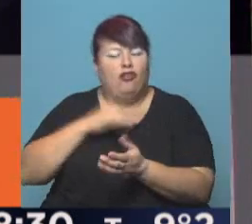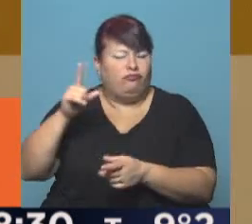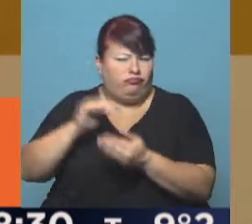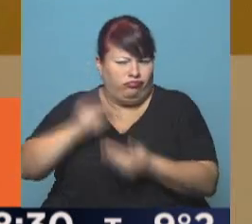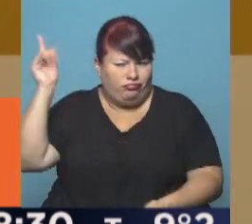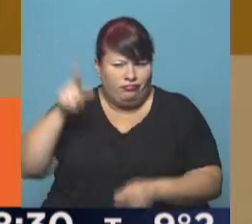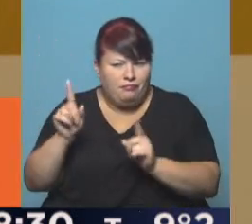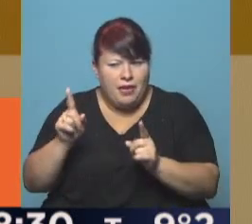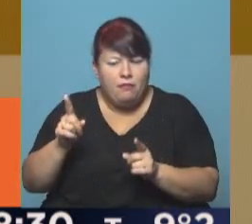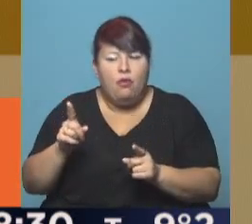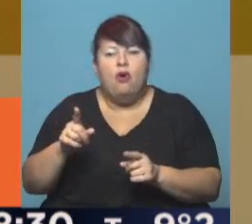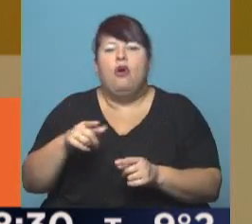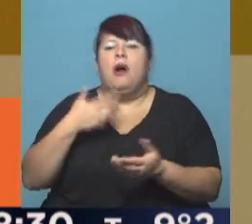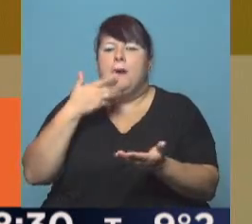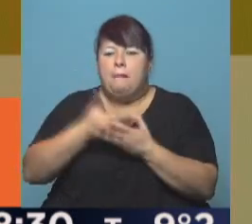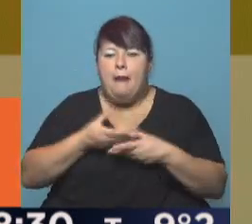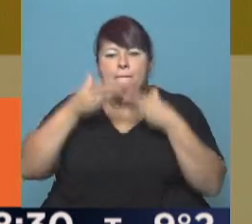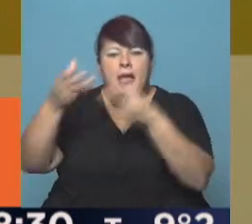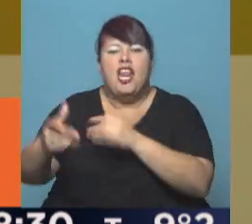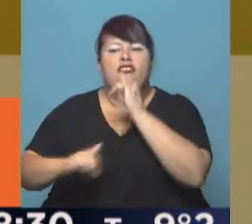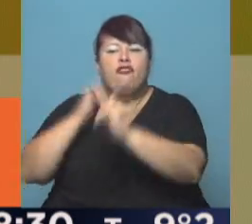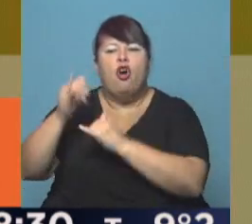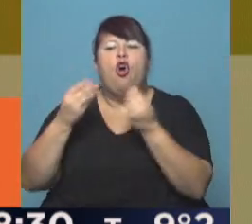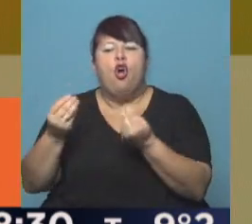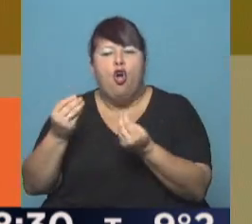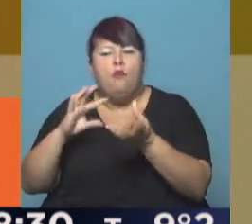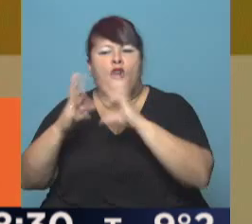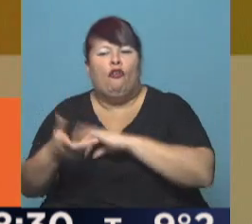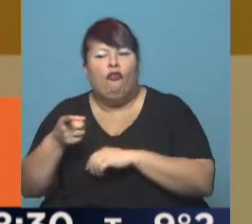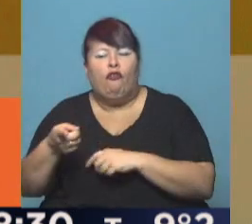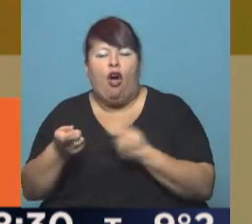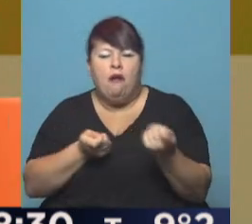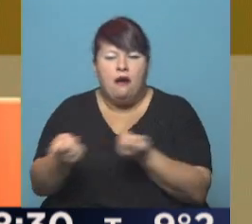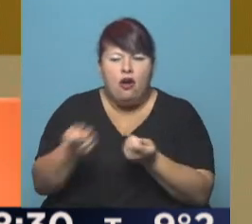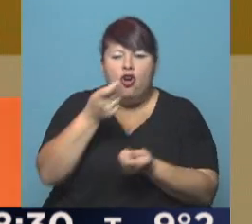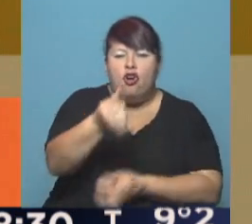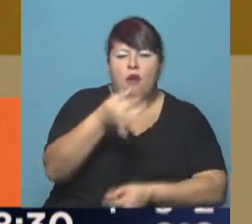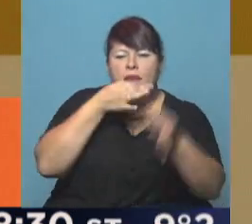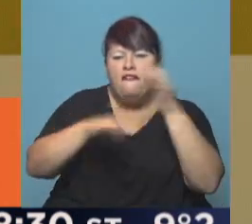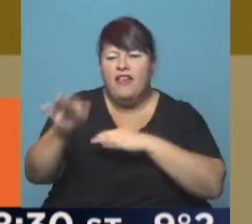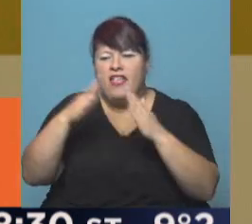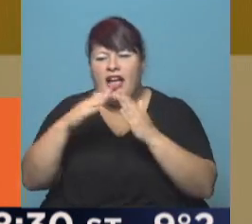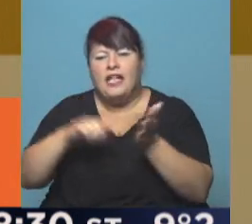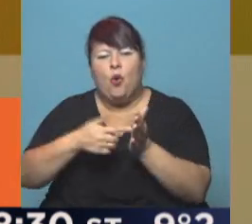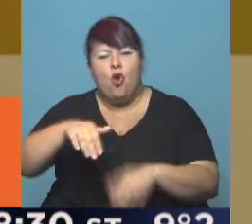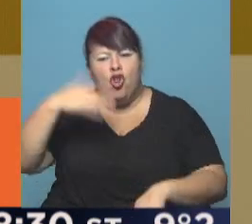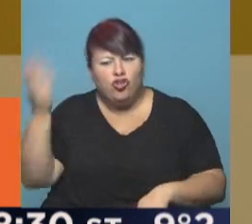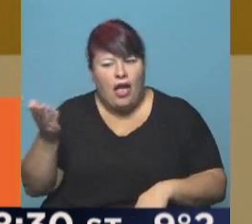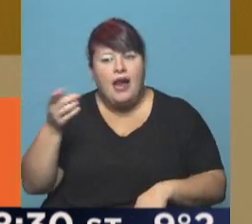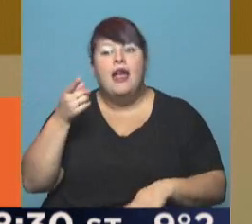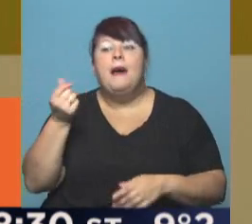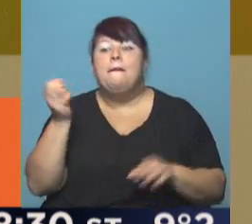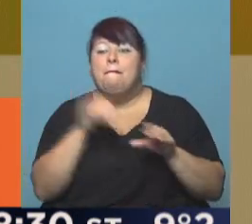vida, recibieron documentación e información de cómo se estaban haciendo compraventa de inmuebles en la provincia de Buenos Aires